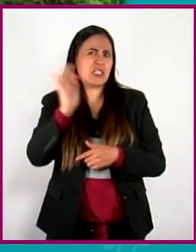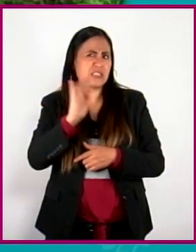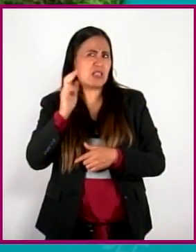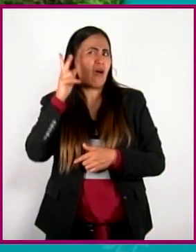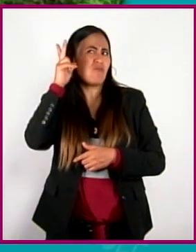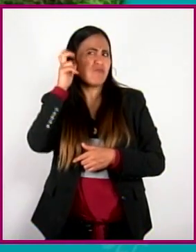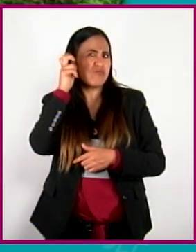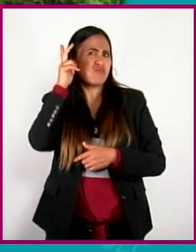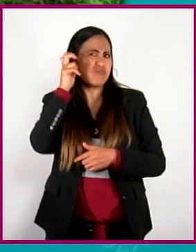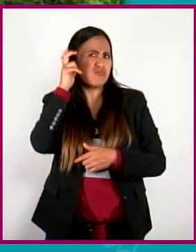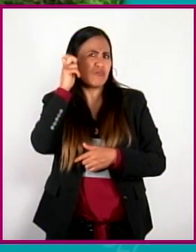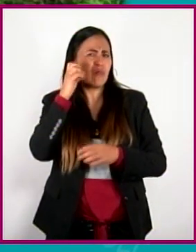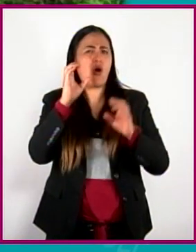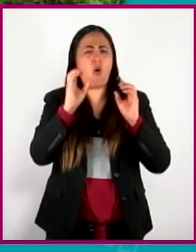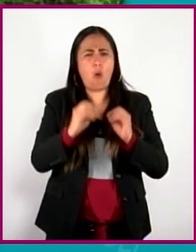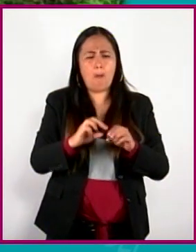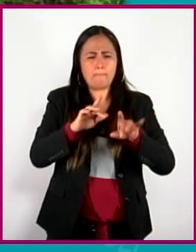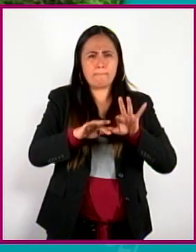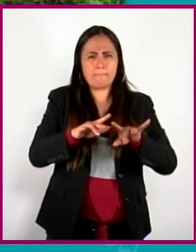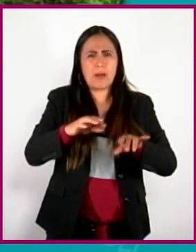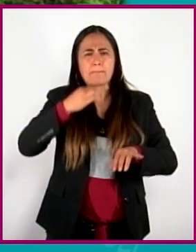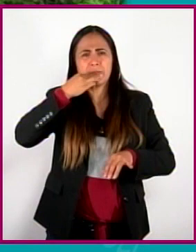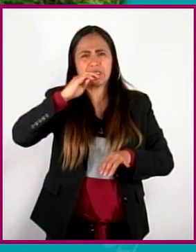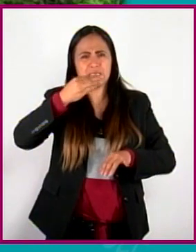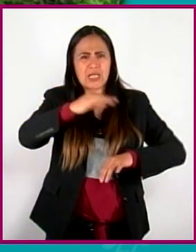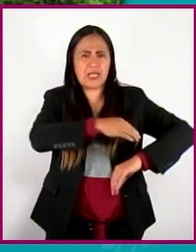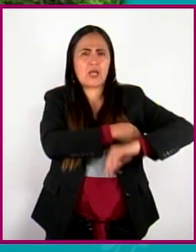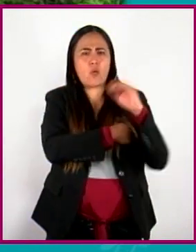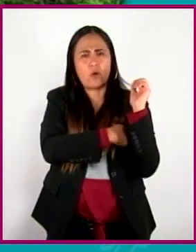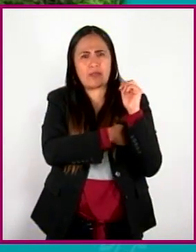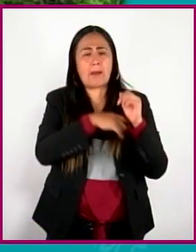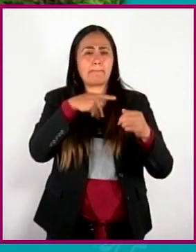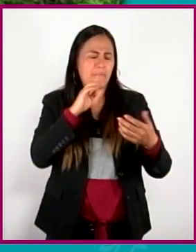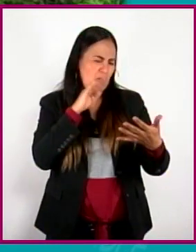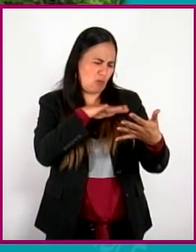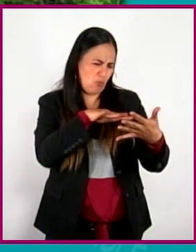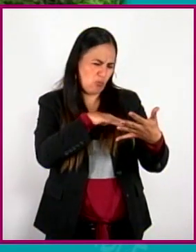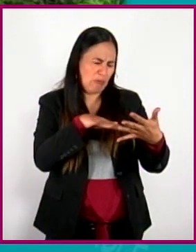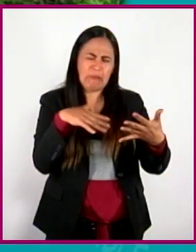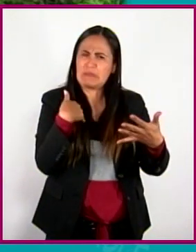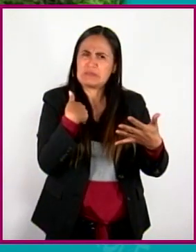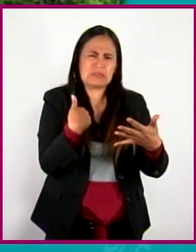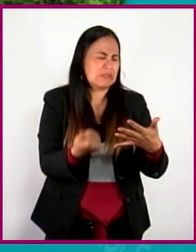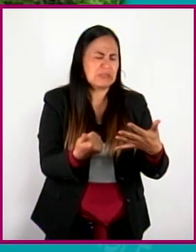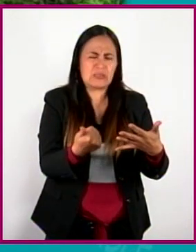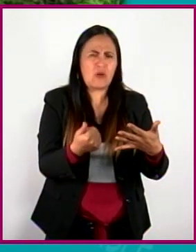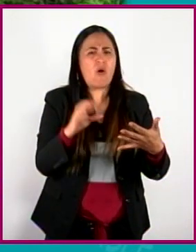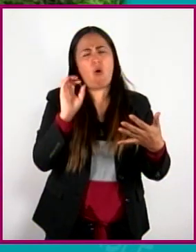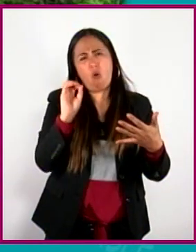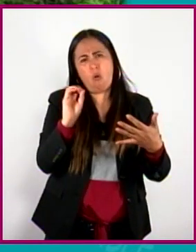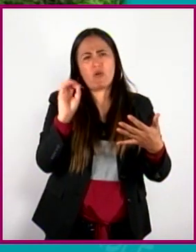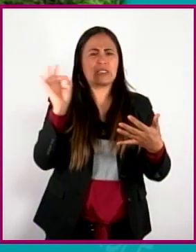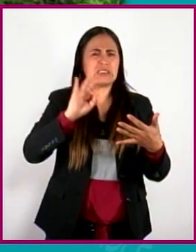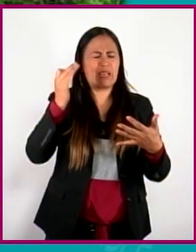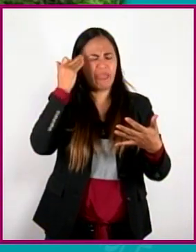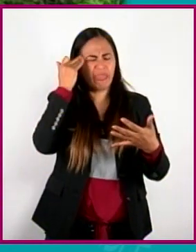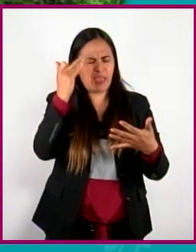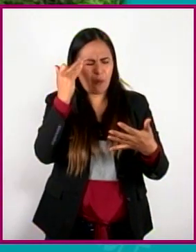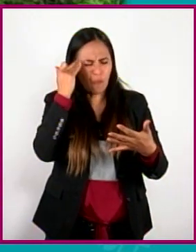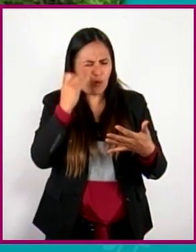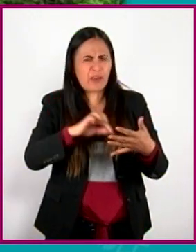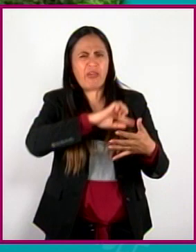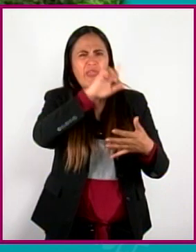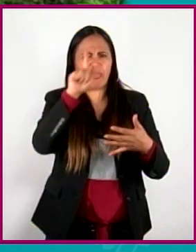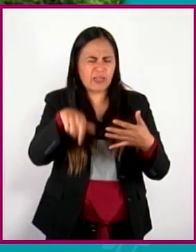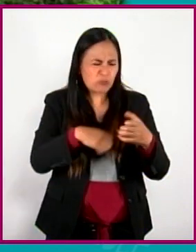almacenar esos mensajes. El objetivo es que, por supuesto, no los puedan entender, o al menos no durante un cierto tiempo, en lo que